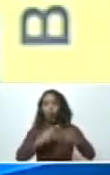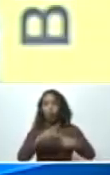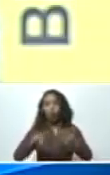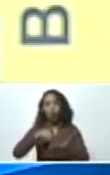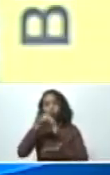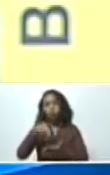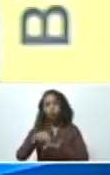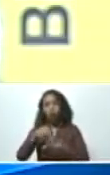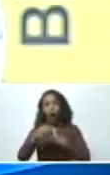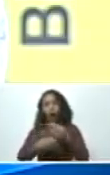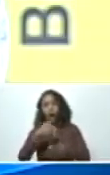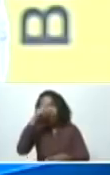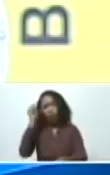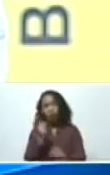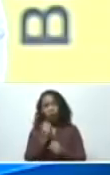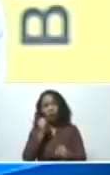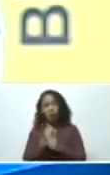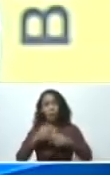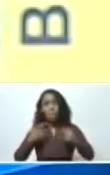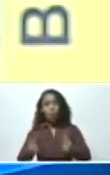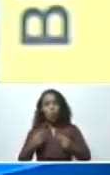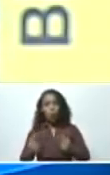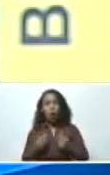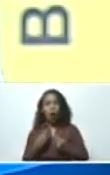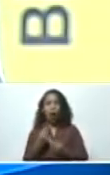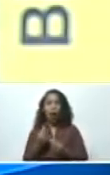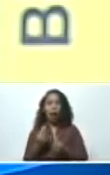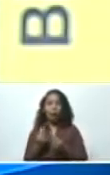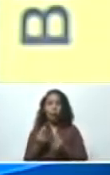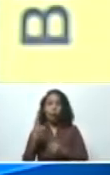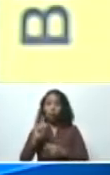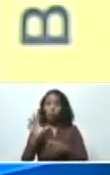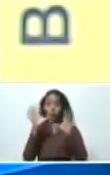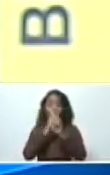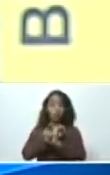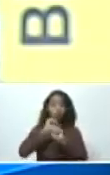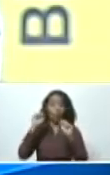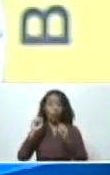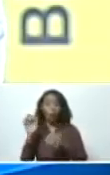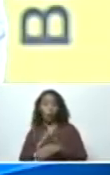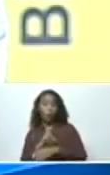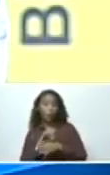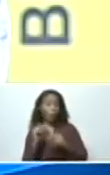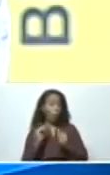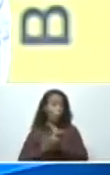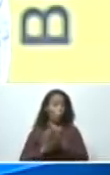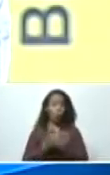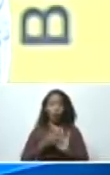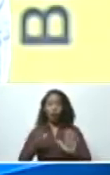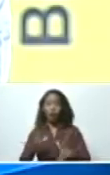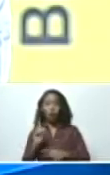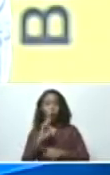nacional, genere empleo, reactive la economía. Sé que eso no es de la noche a la mañana porque son elementos culturales, pero sin